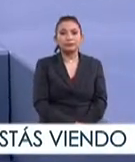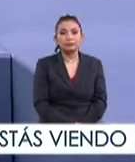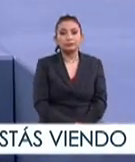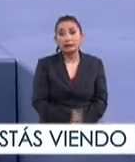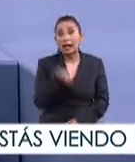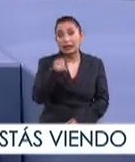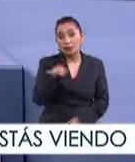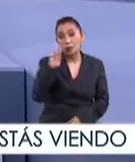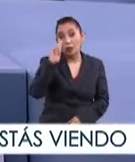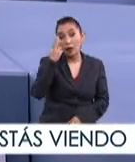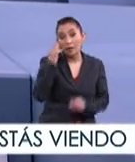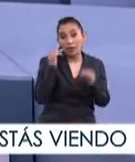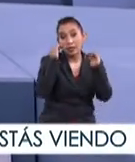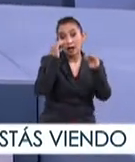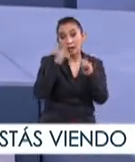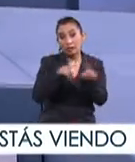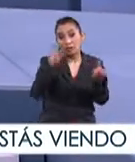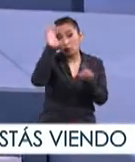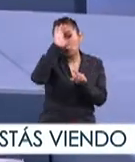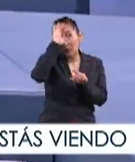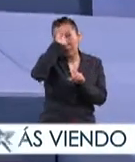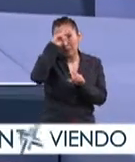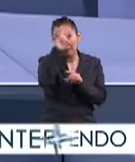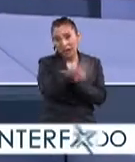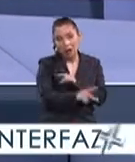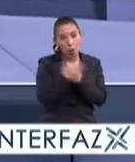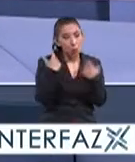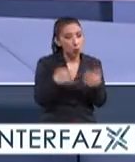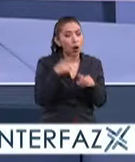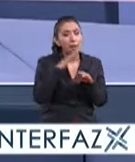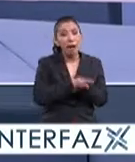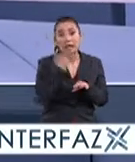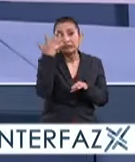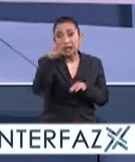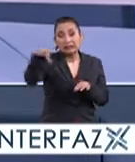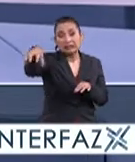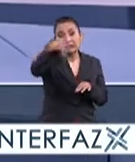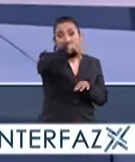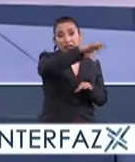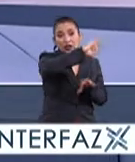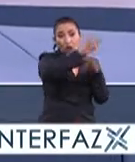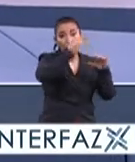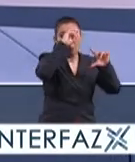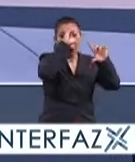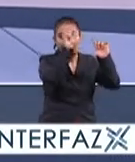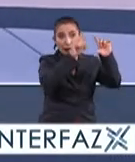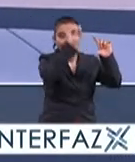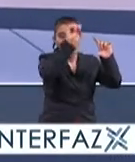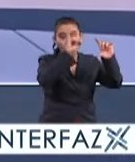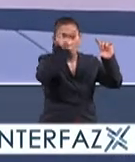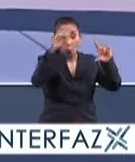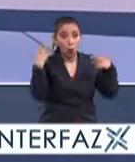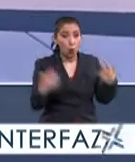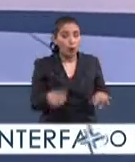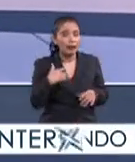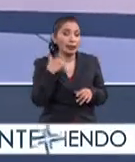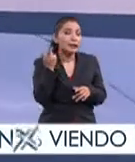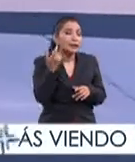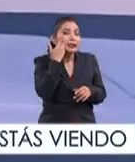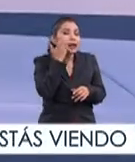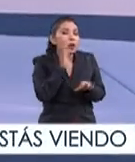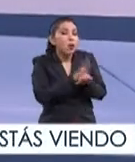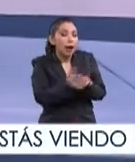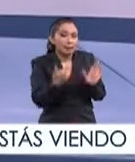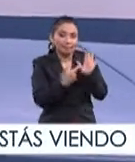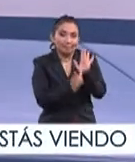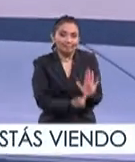Pues así son las universidades interculturales de nuestro país, que son más de 10 alrededor de toda la República Mexicana y que lo que intentan